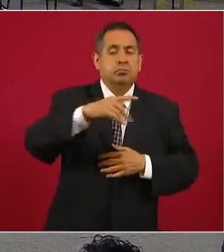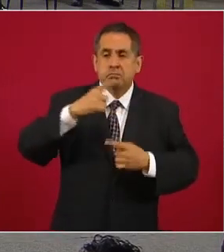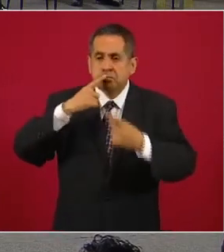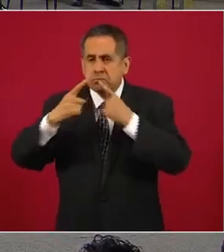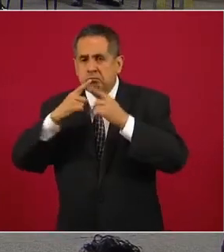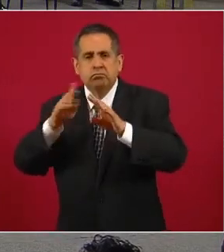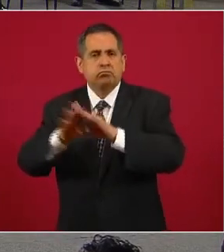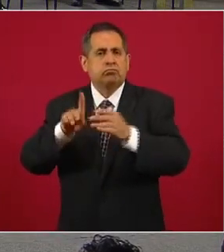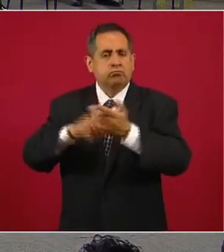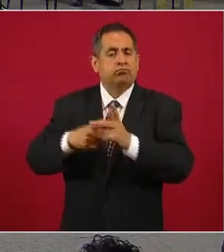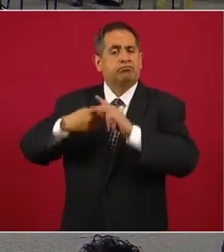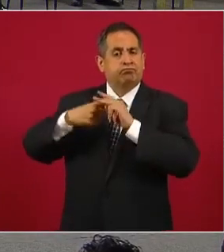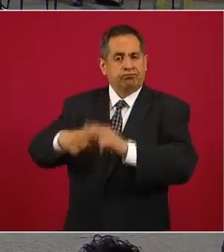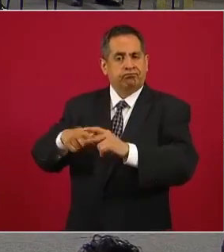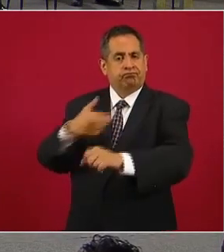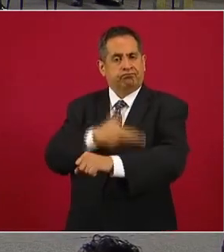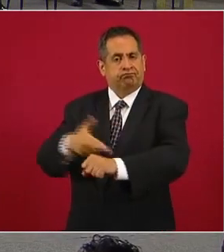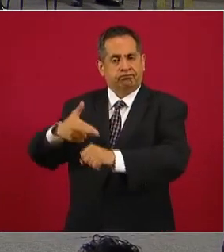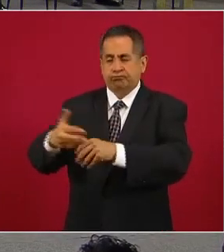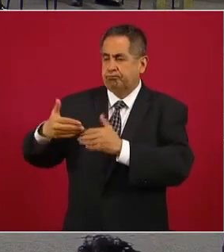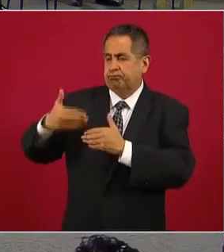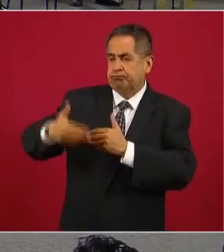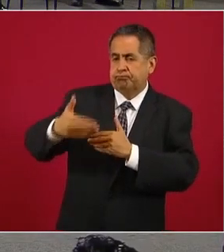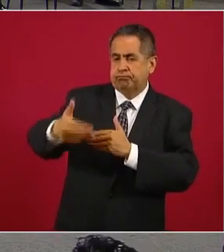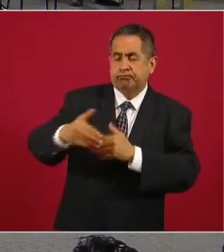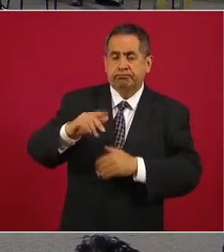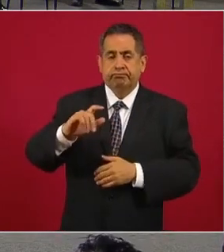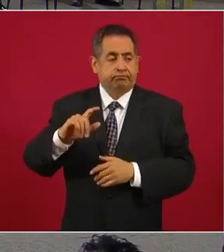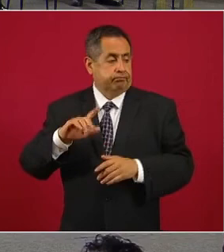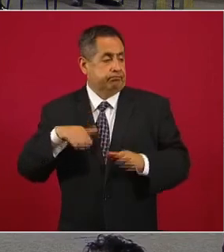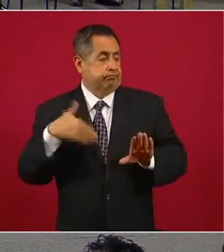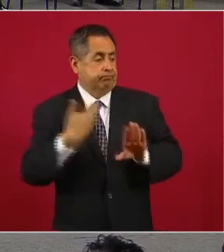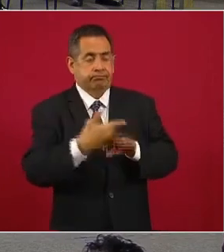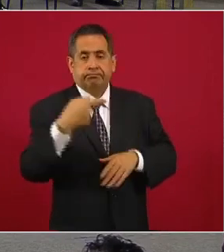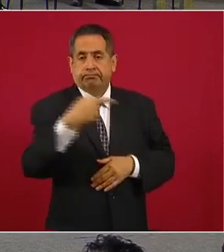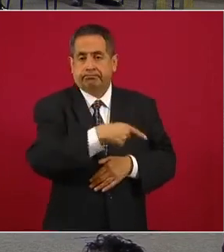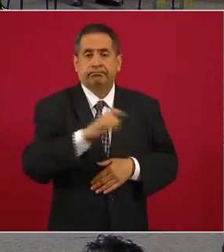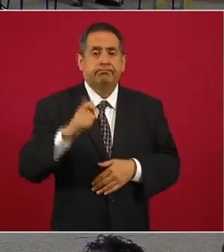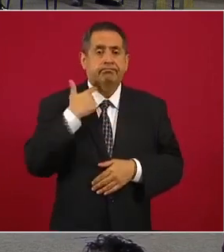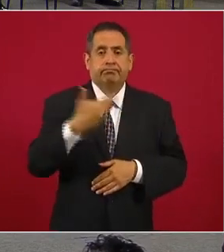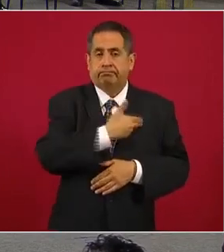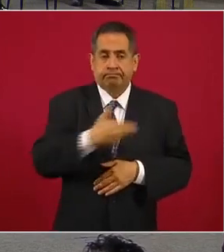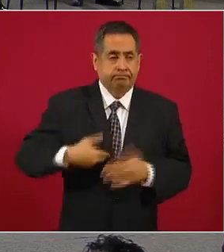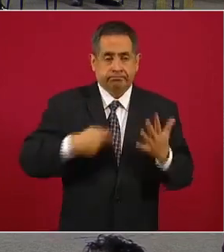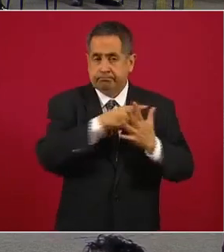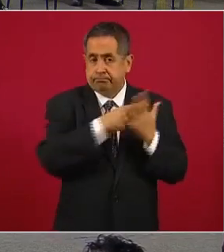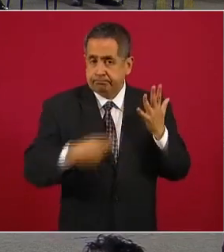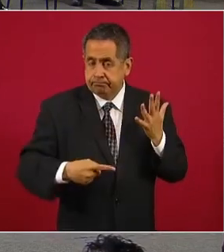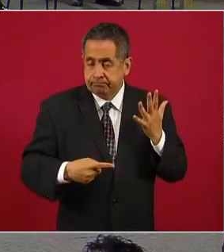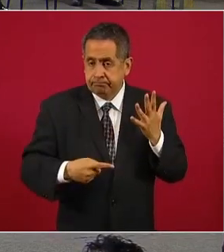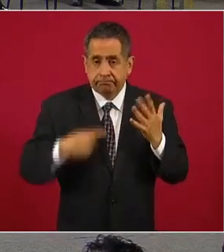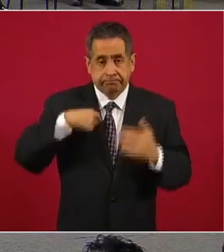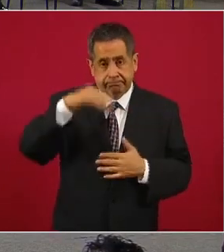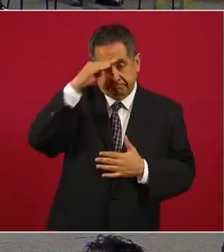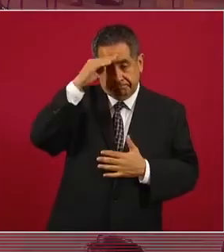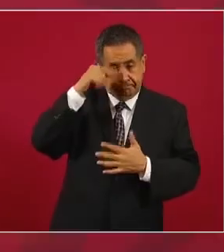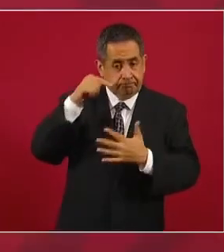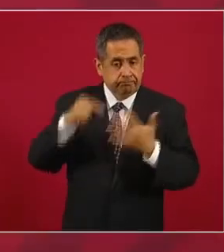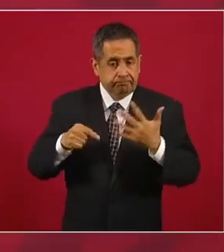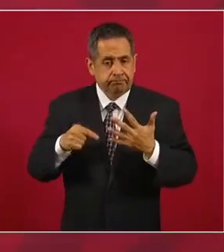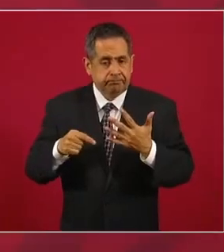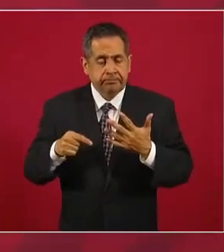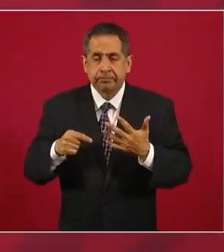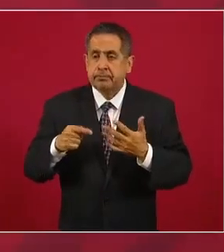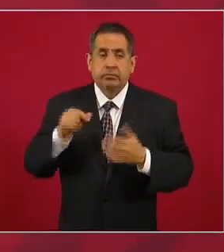de iniciar procesos legales en contra de los expresidentes es en sí mismo